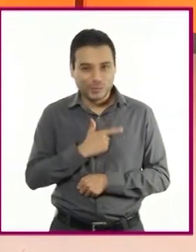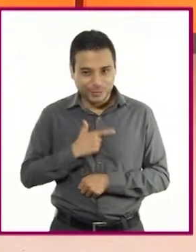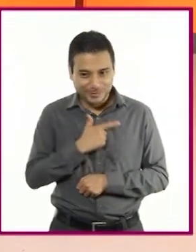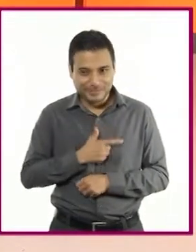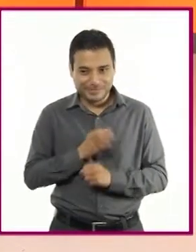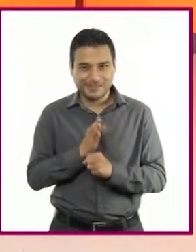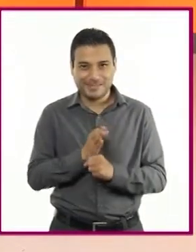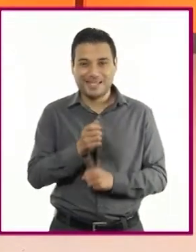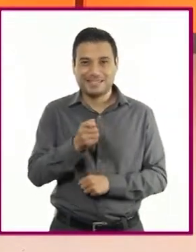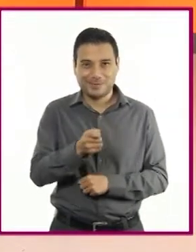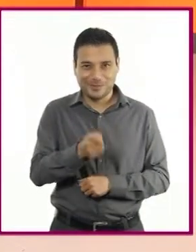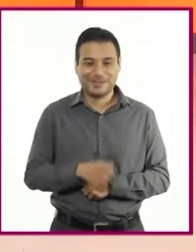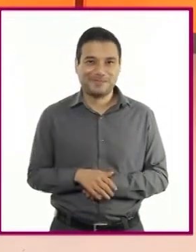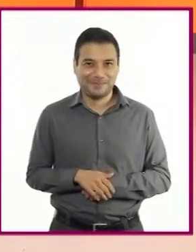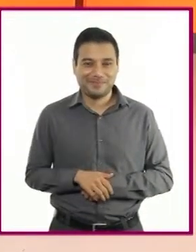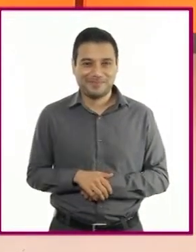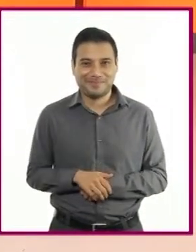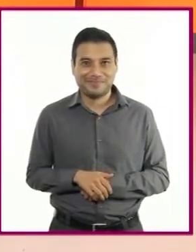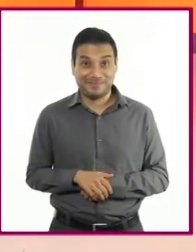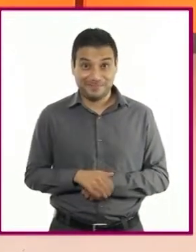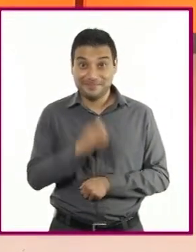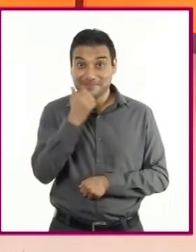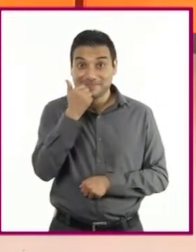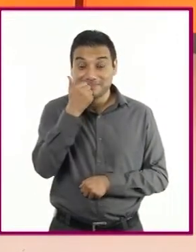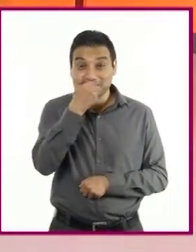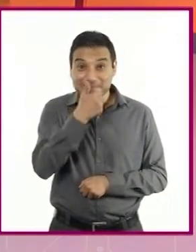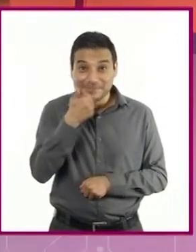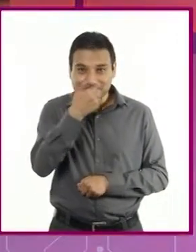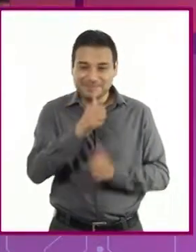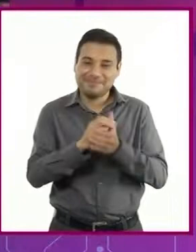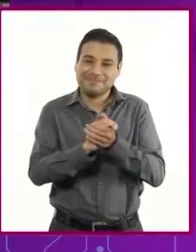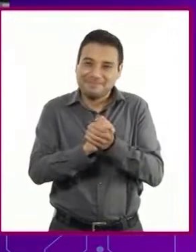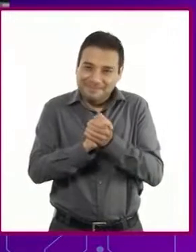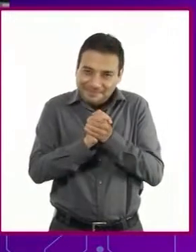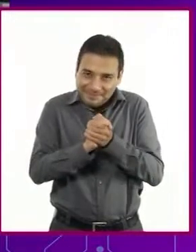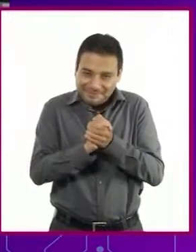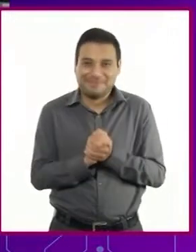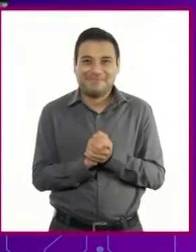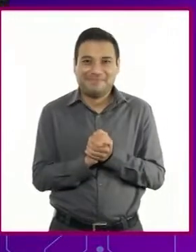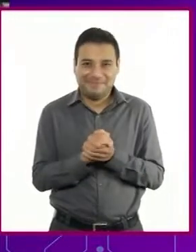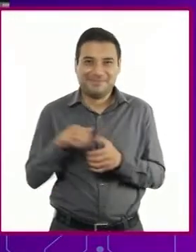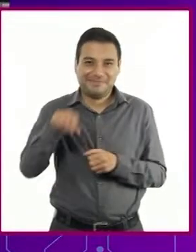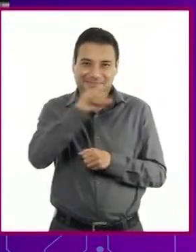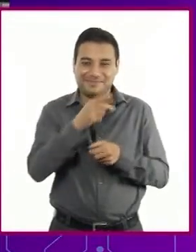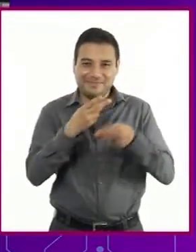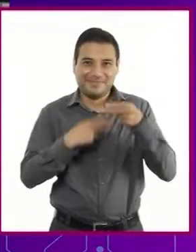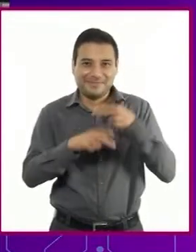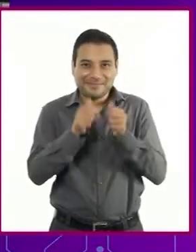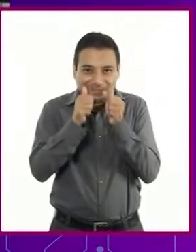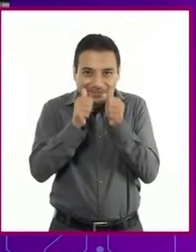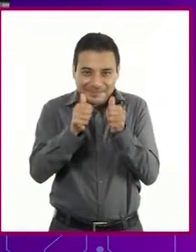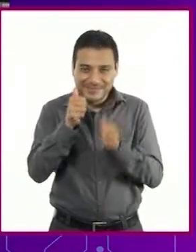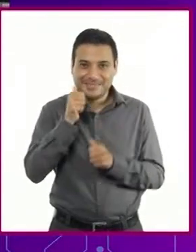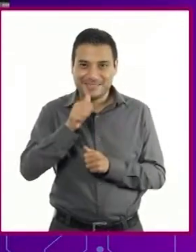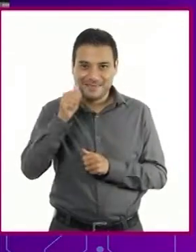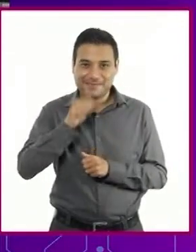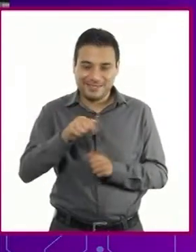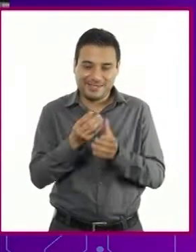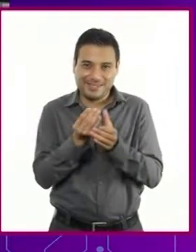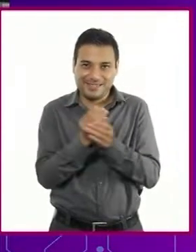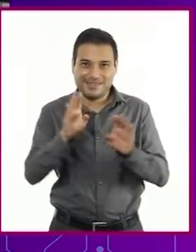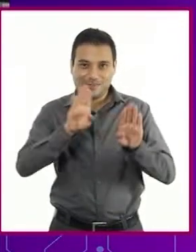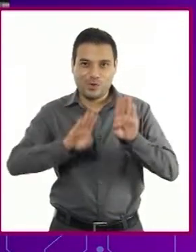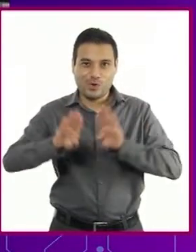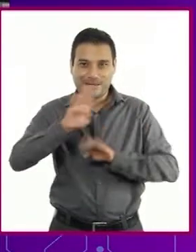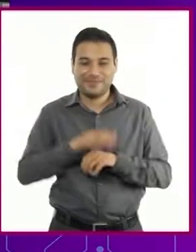saludarlos, pero muy en especial a nuestras alumnas y alumnos que nos favorecen con su presencia en cada sesión de Ciencias Biología.